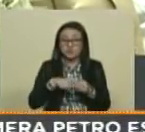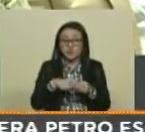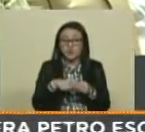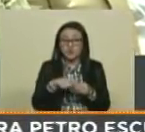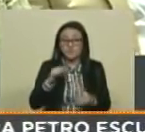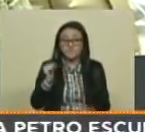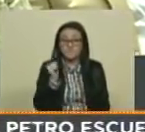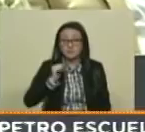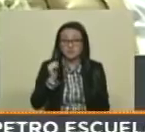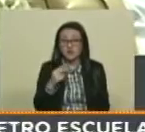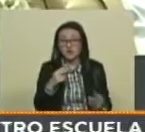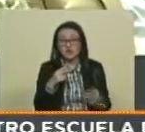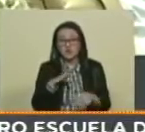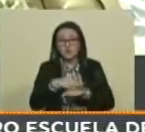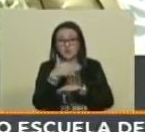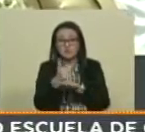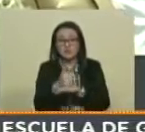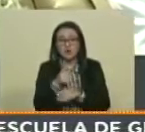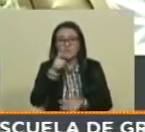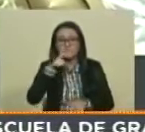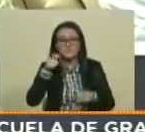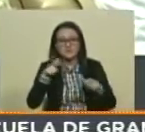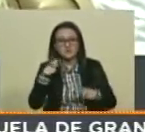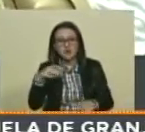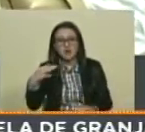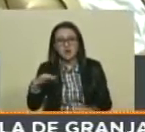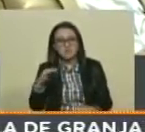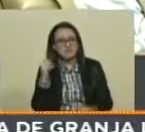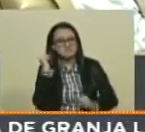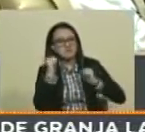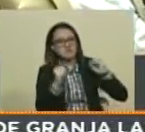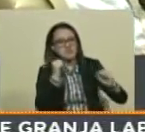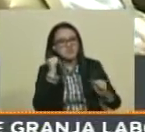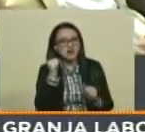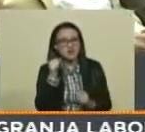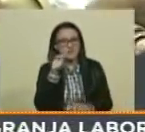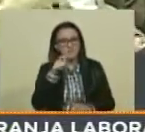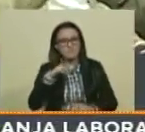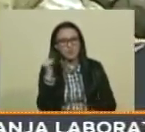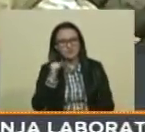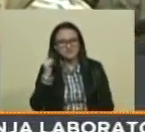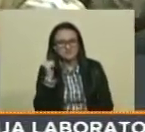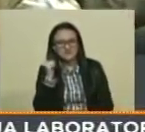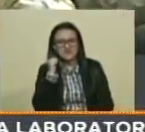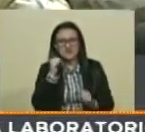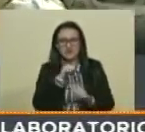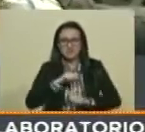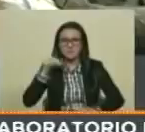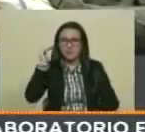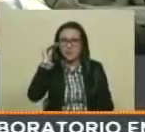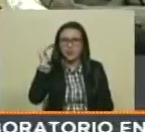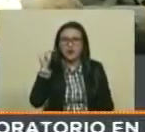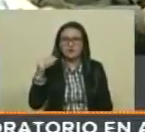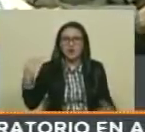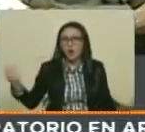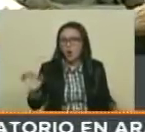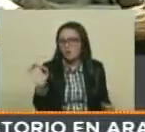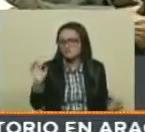armados que llegaron a matar a funcionarios o agentes de seguridad o, como se sabe, a quemar